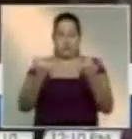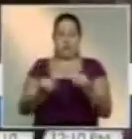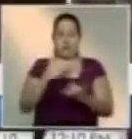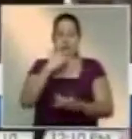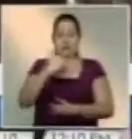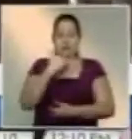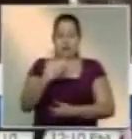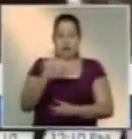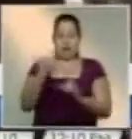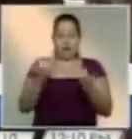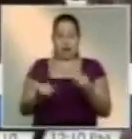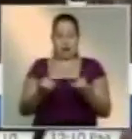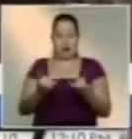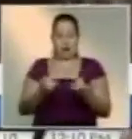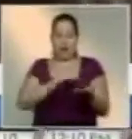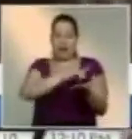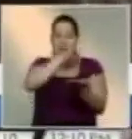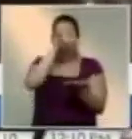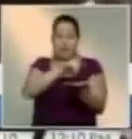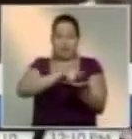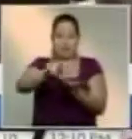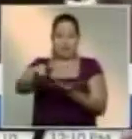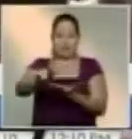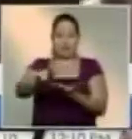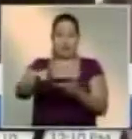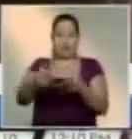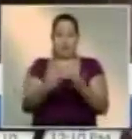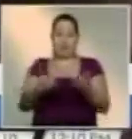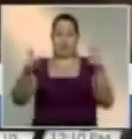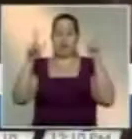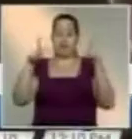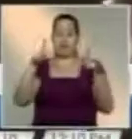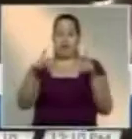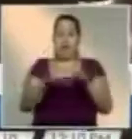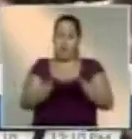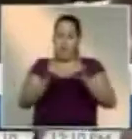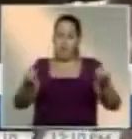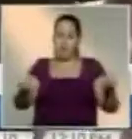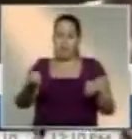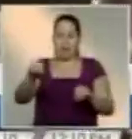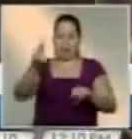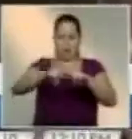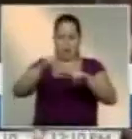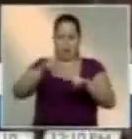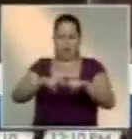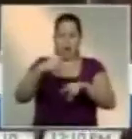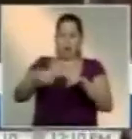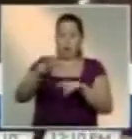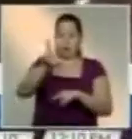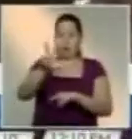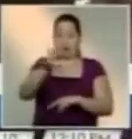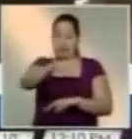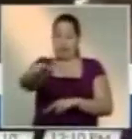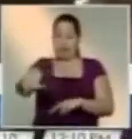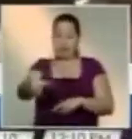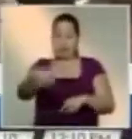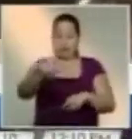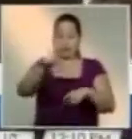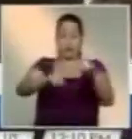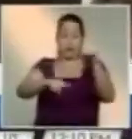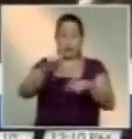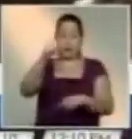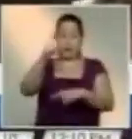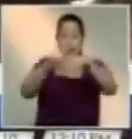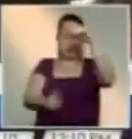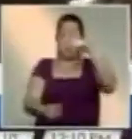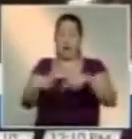casi hasta la base aérea de Libertador en Palo Negro, y afectaría a un tercio de la población de la